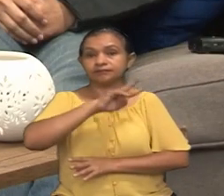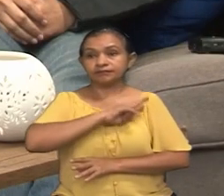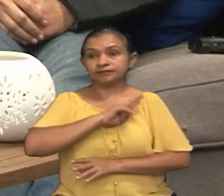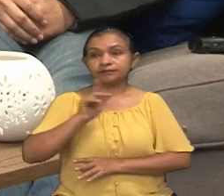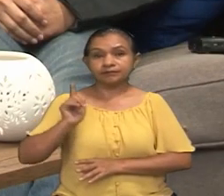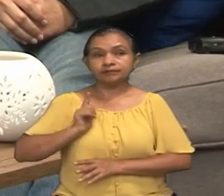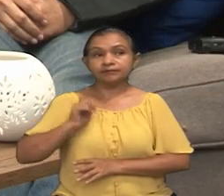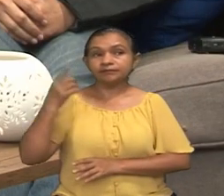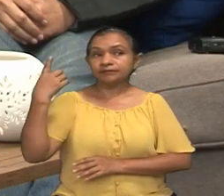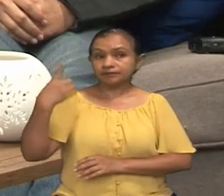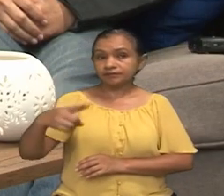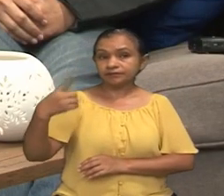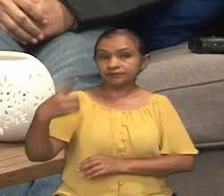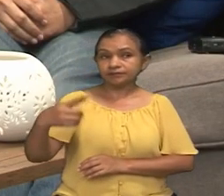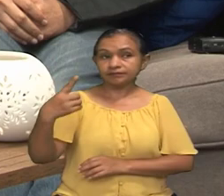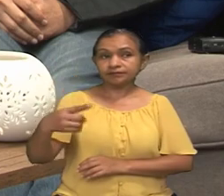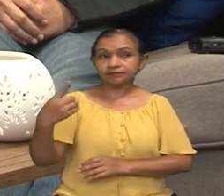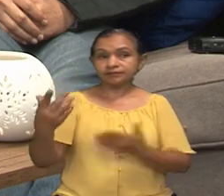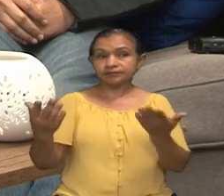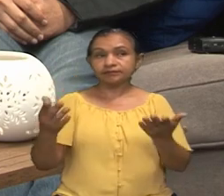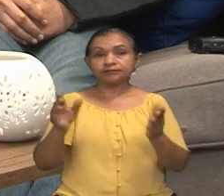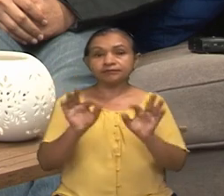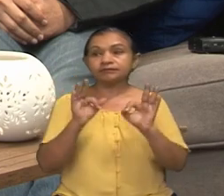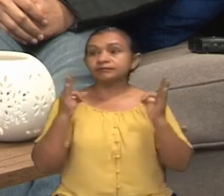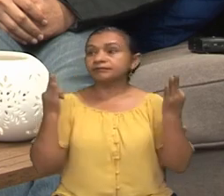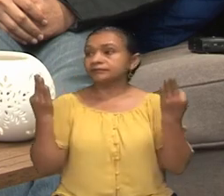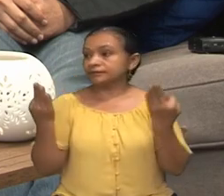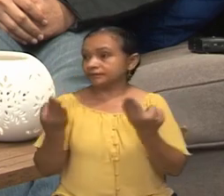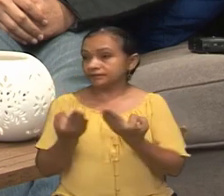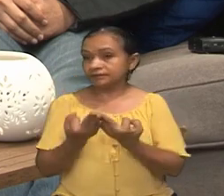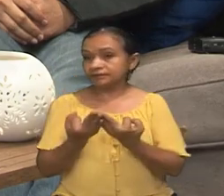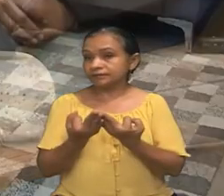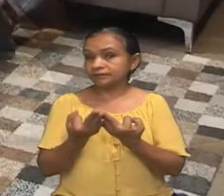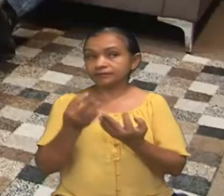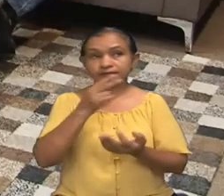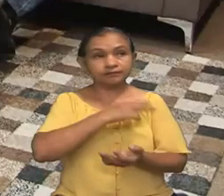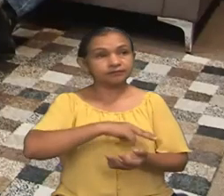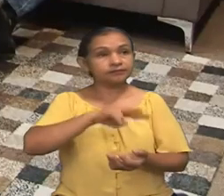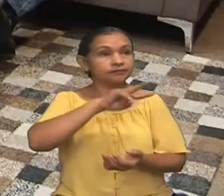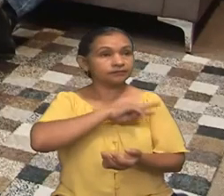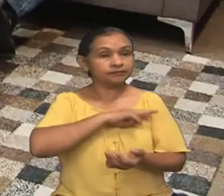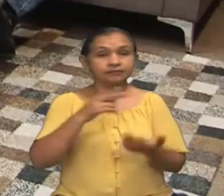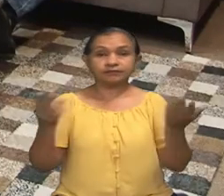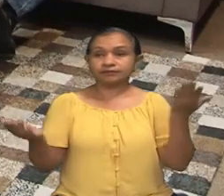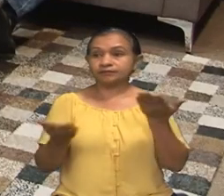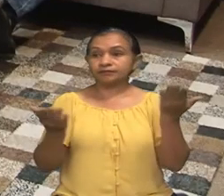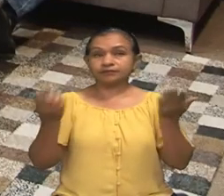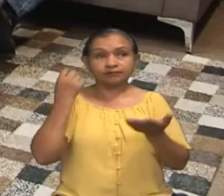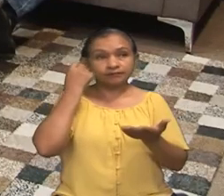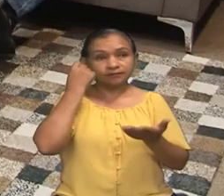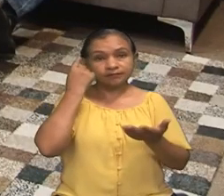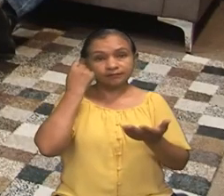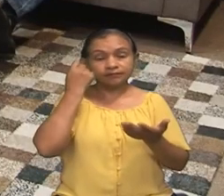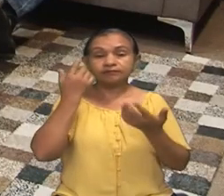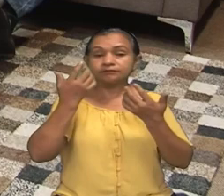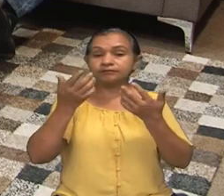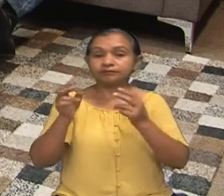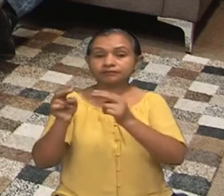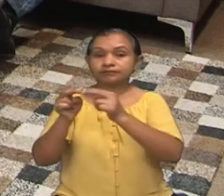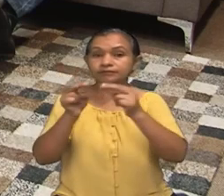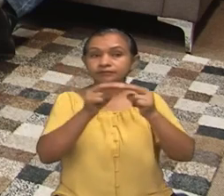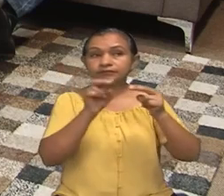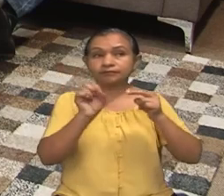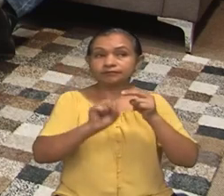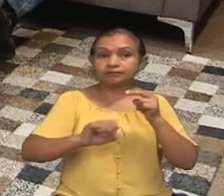proceso de restitución de derechos, pero también involucra a la familia, y en la familia la transformación de valores. ¿Cómo entendemos todo ese engranaje social andando para restituir